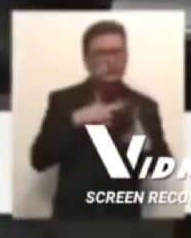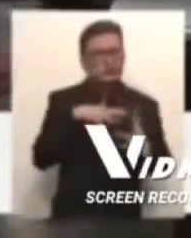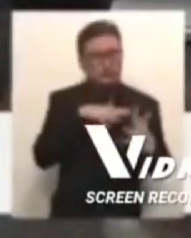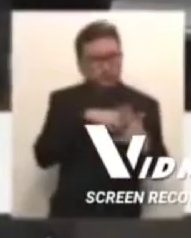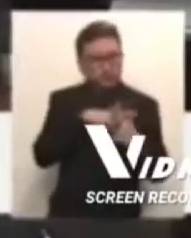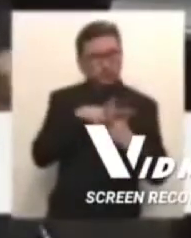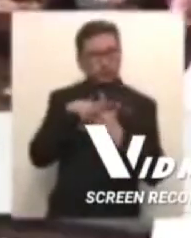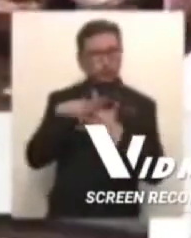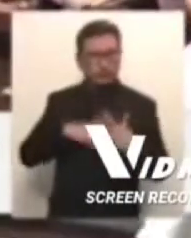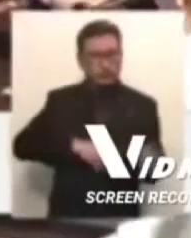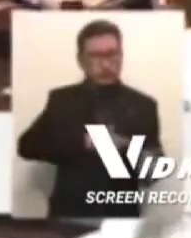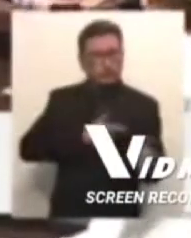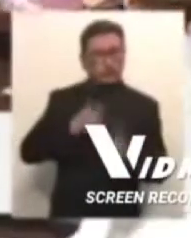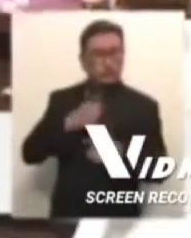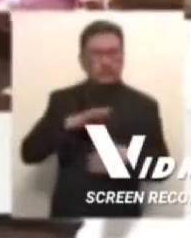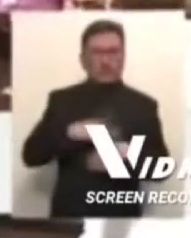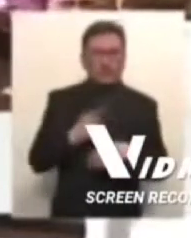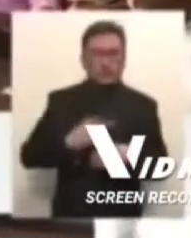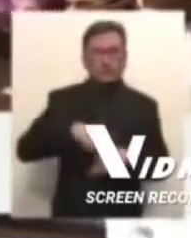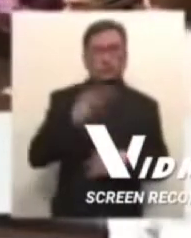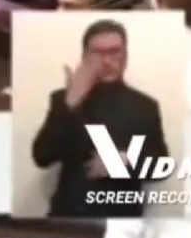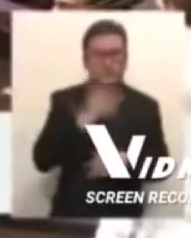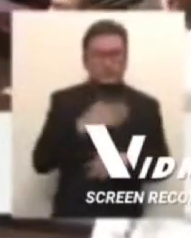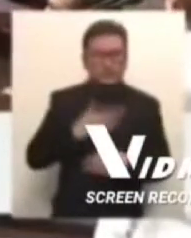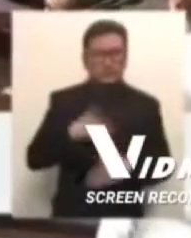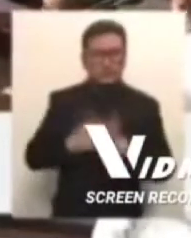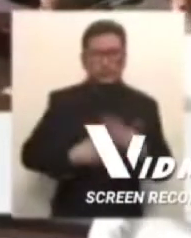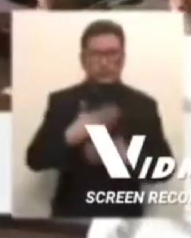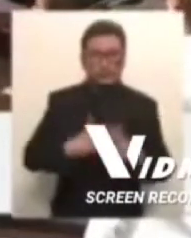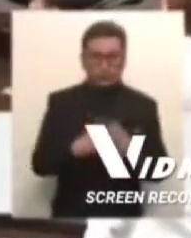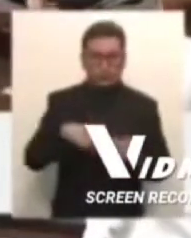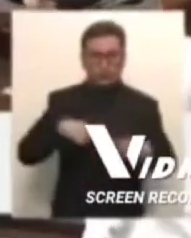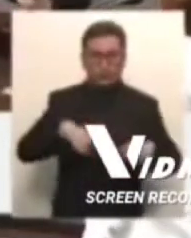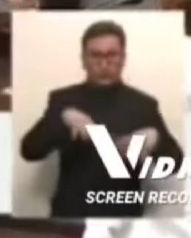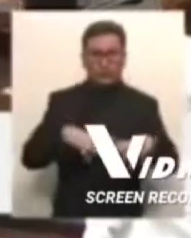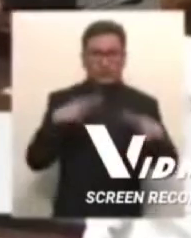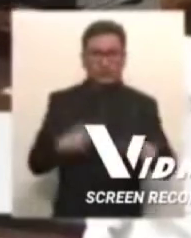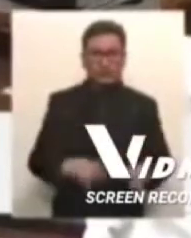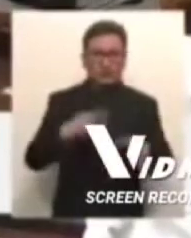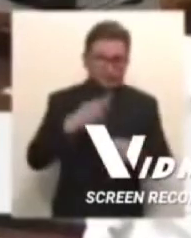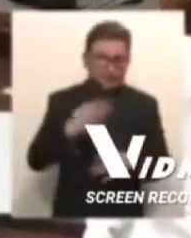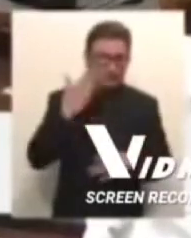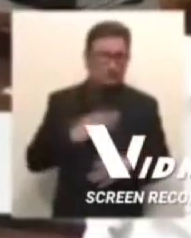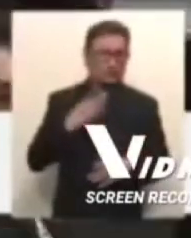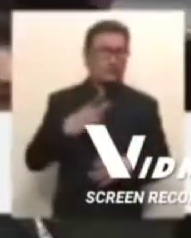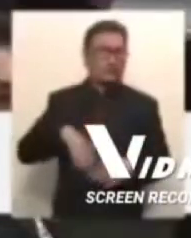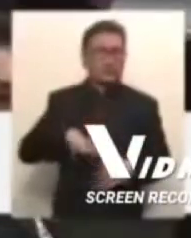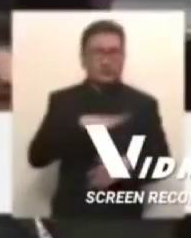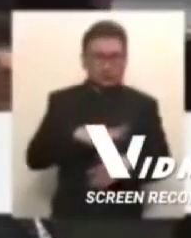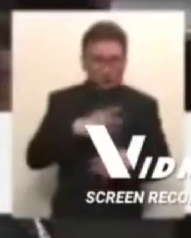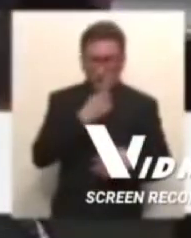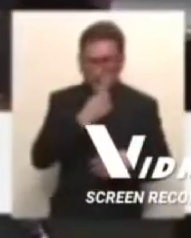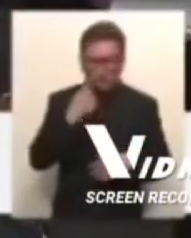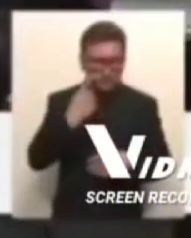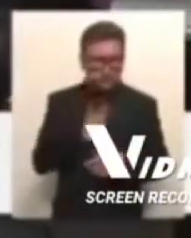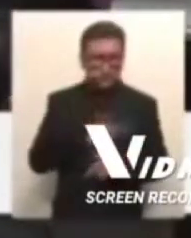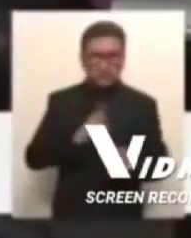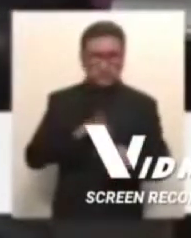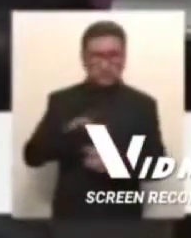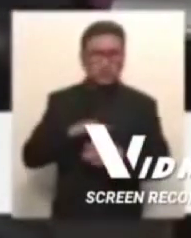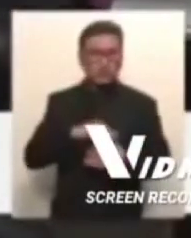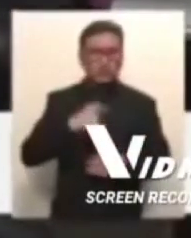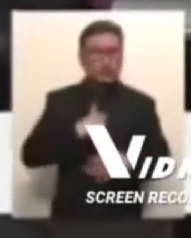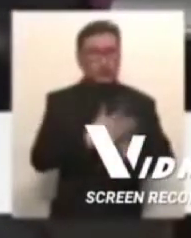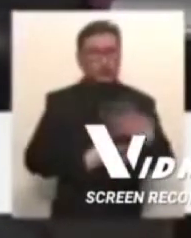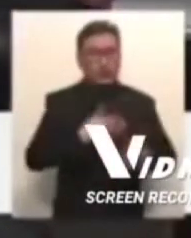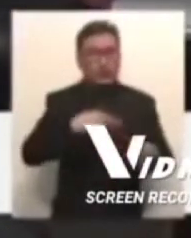tomaron las armas para abrir un camino democrático en este país. Yo no reivindico la violencia,